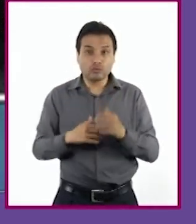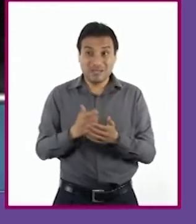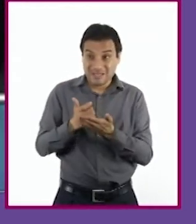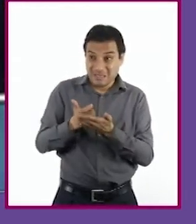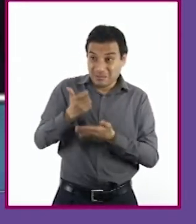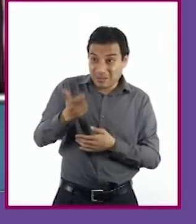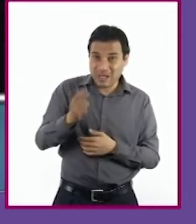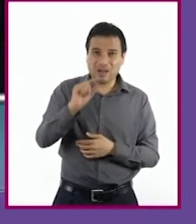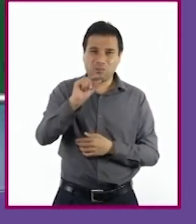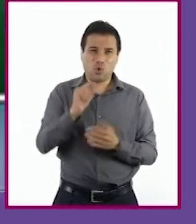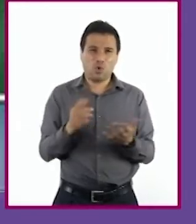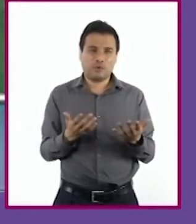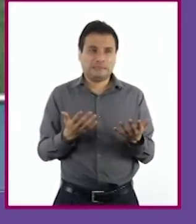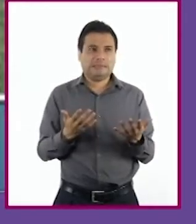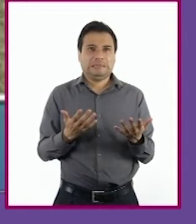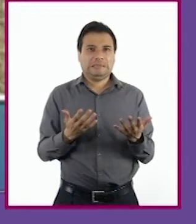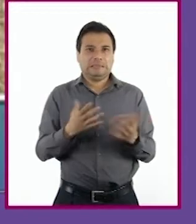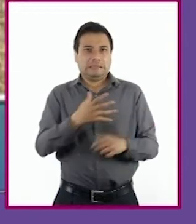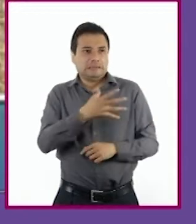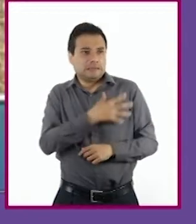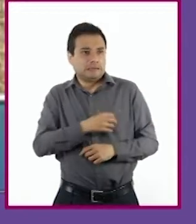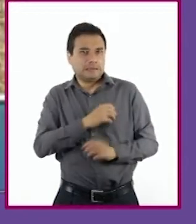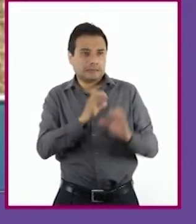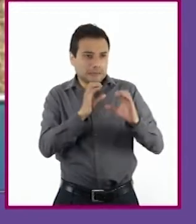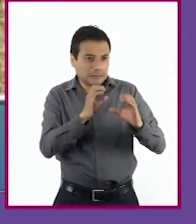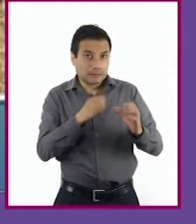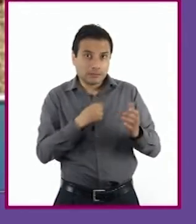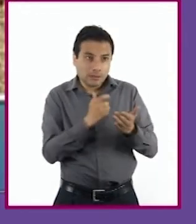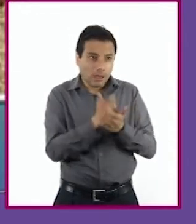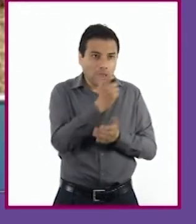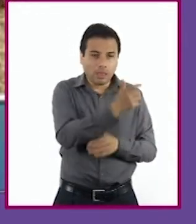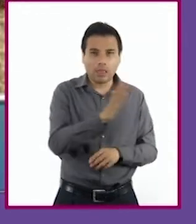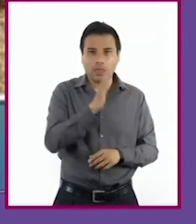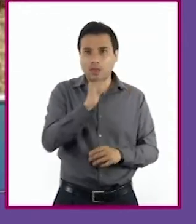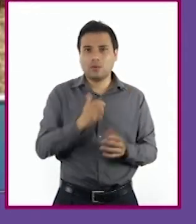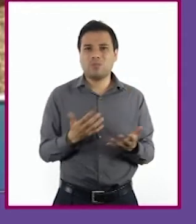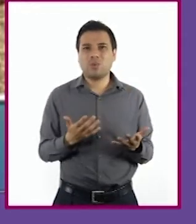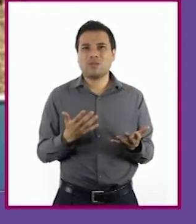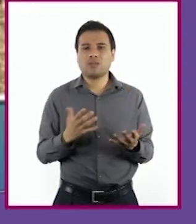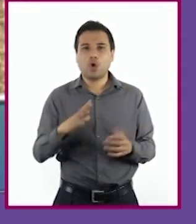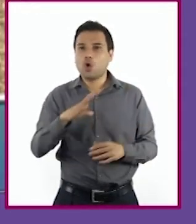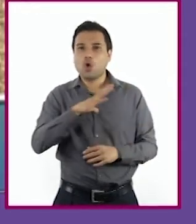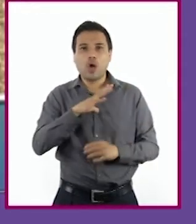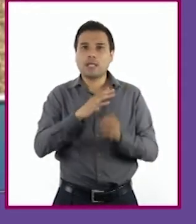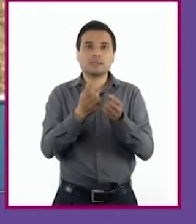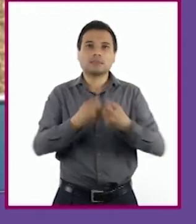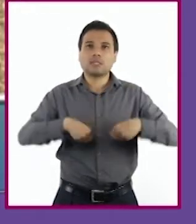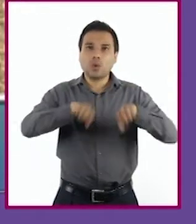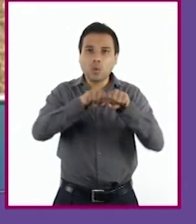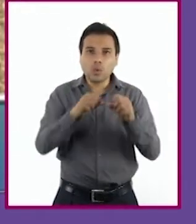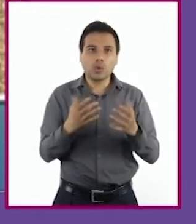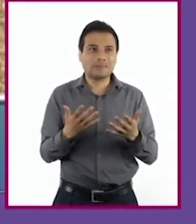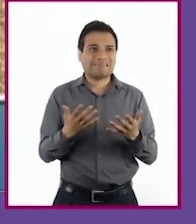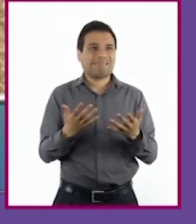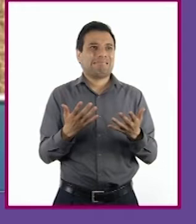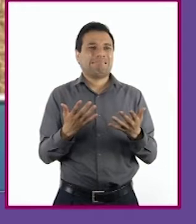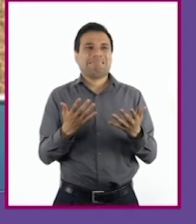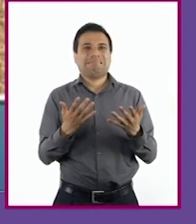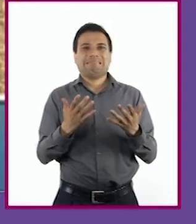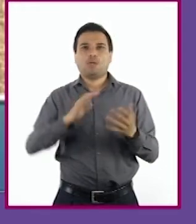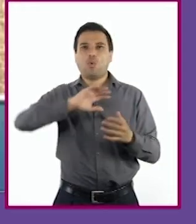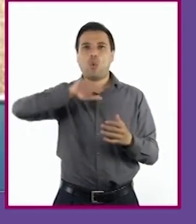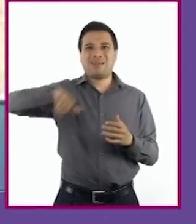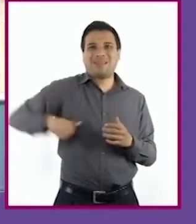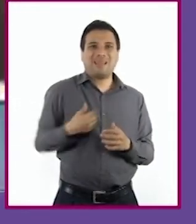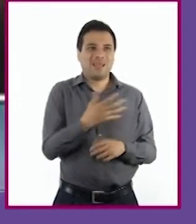les permitían pagar una estancia infantil privada y tampoco contaban con seguridad social para acceder a una guardería